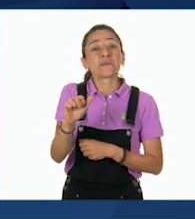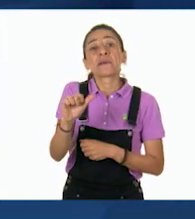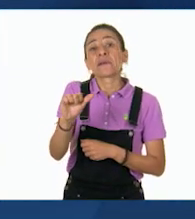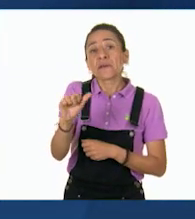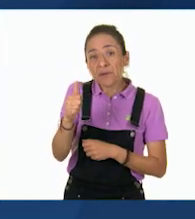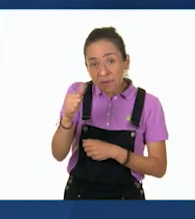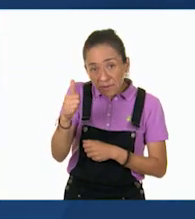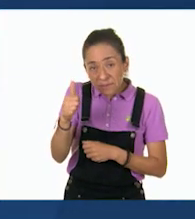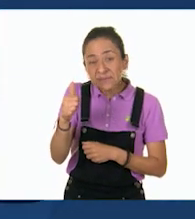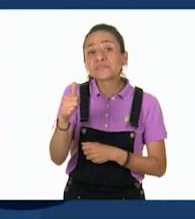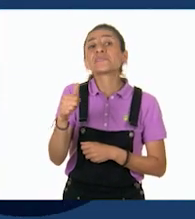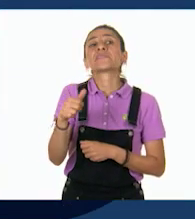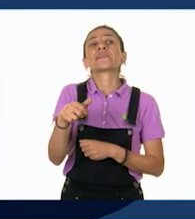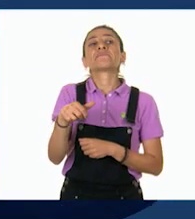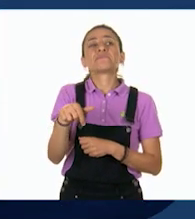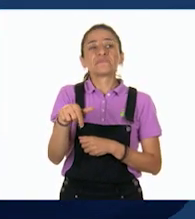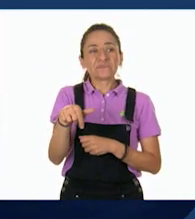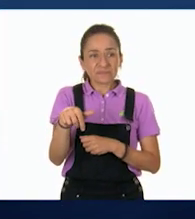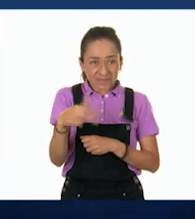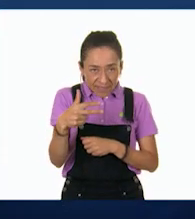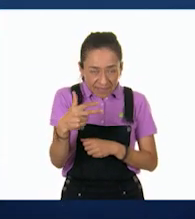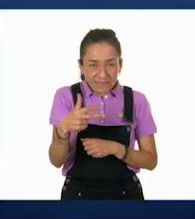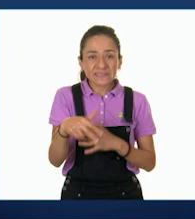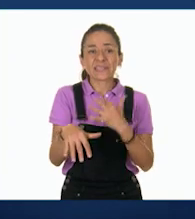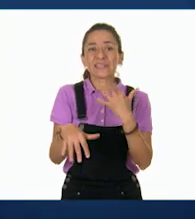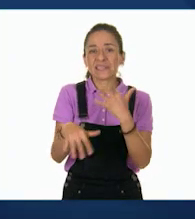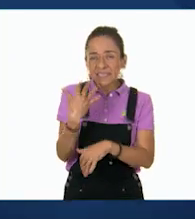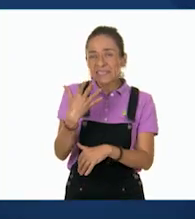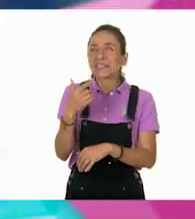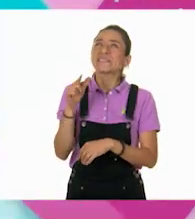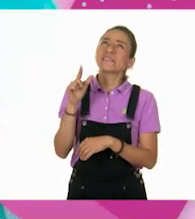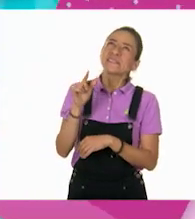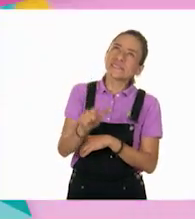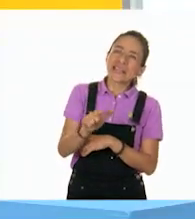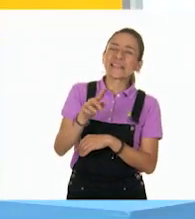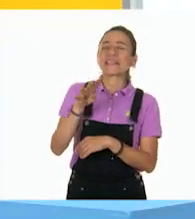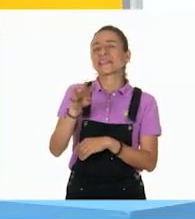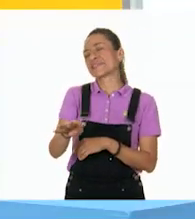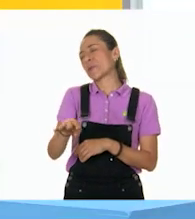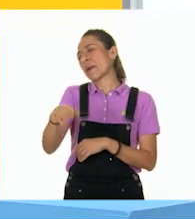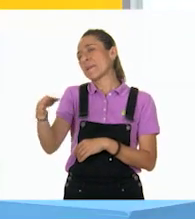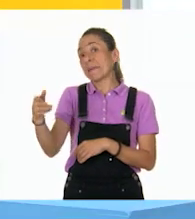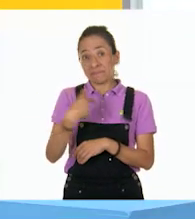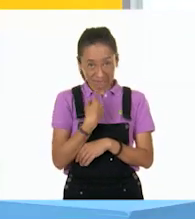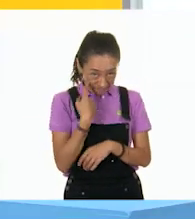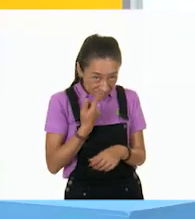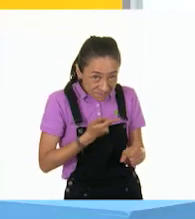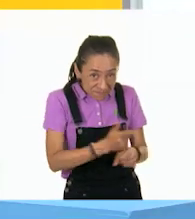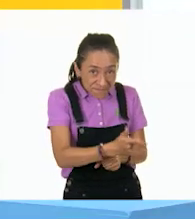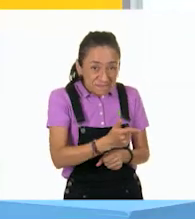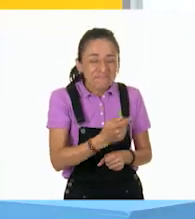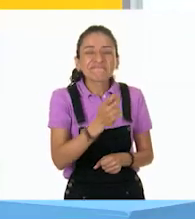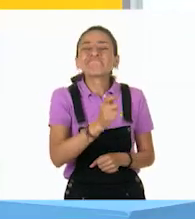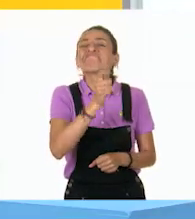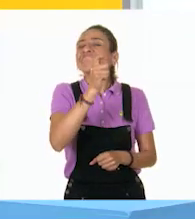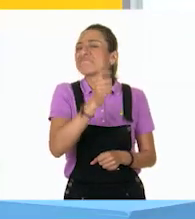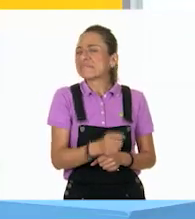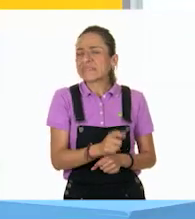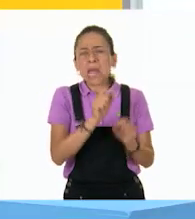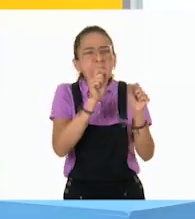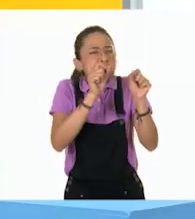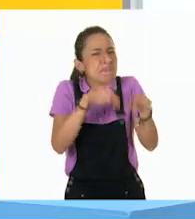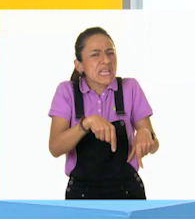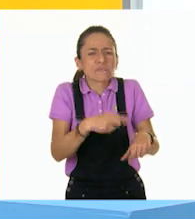y 13, y luego el 15, y luego el 17, y luego el 19. Ya ves cómo, aunque el patrón sea el